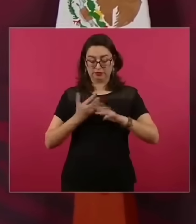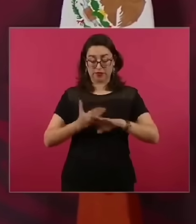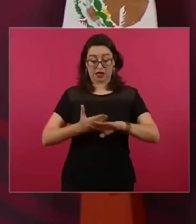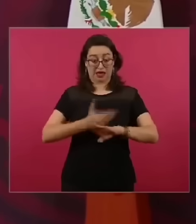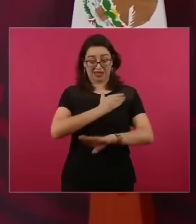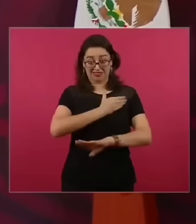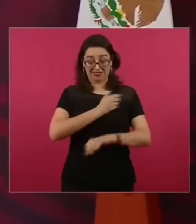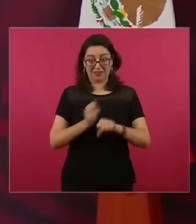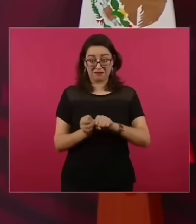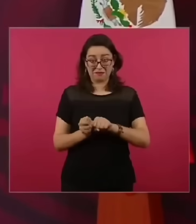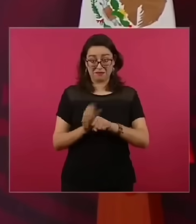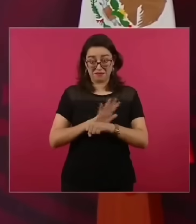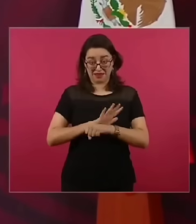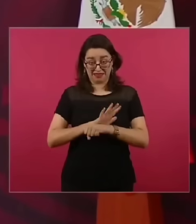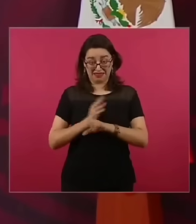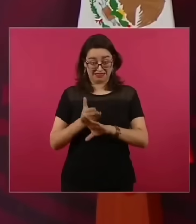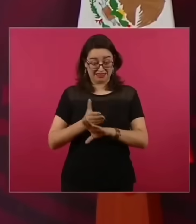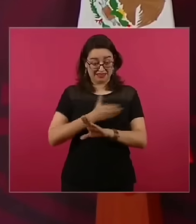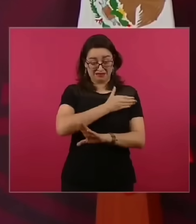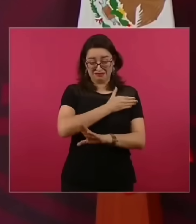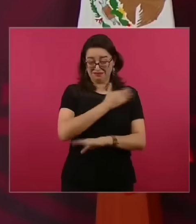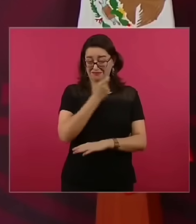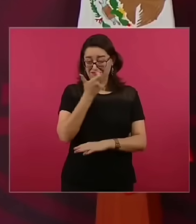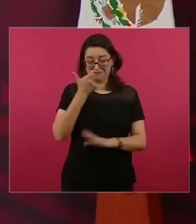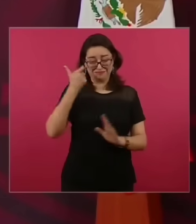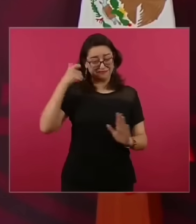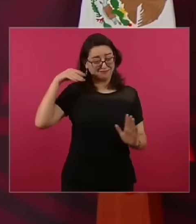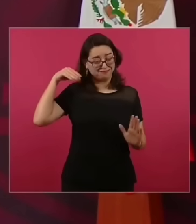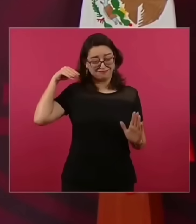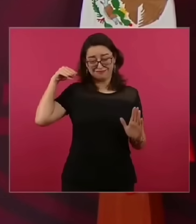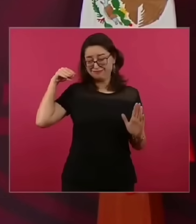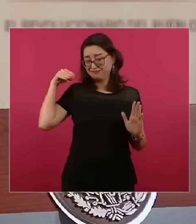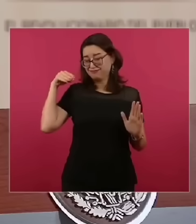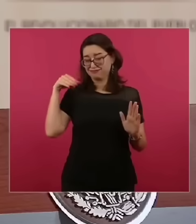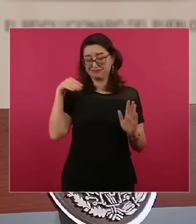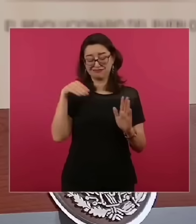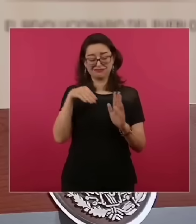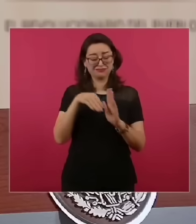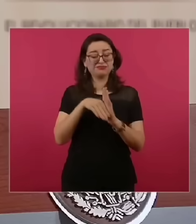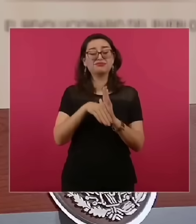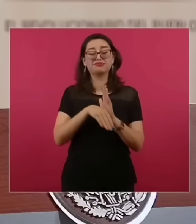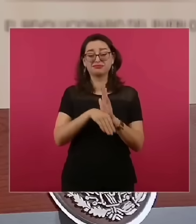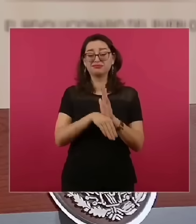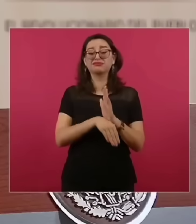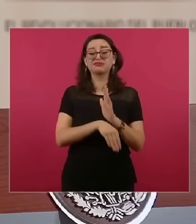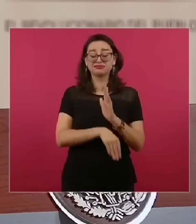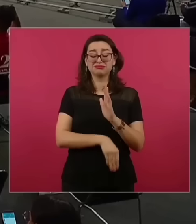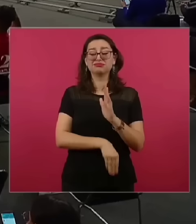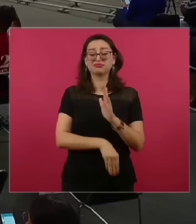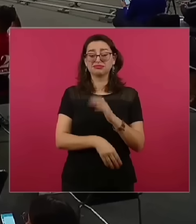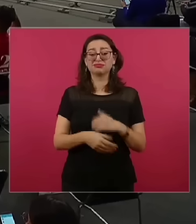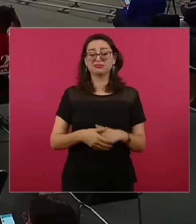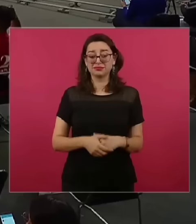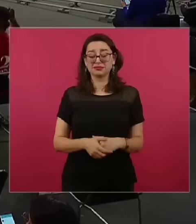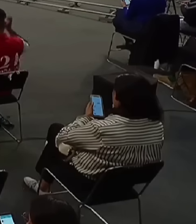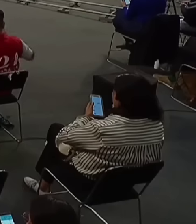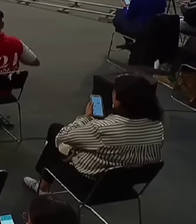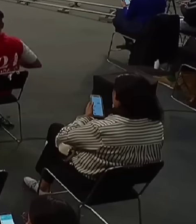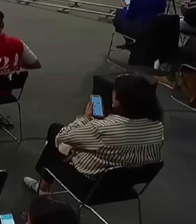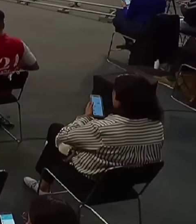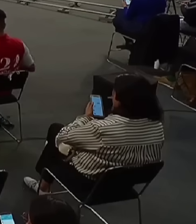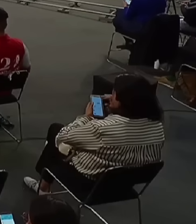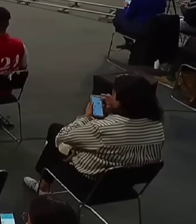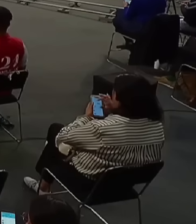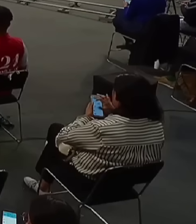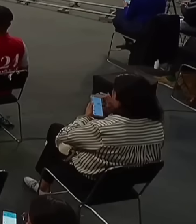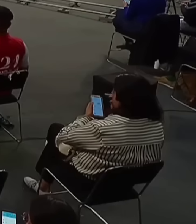pandemia se cayó el crecimiento de nuestra economía, como no